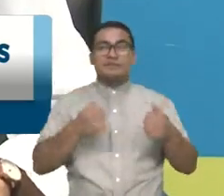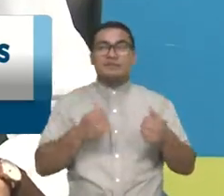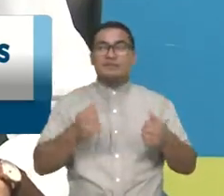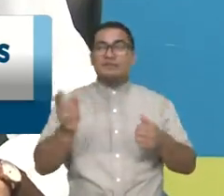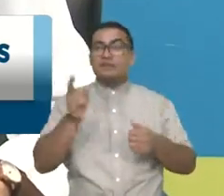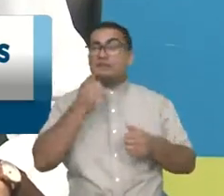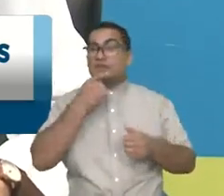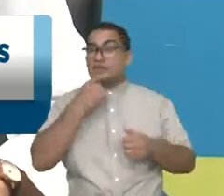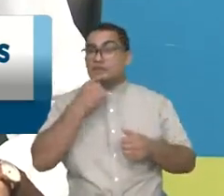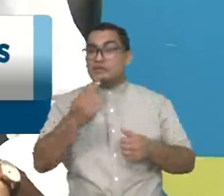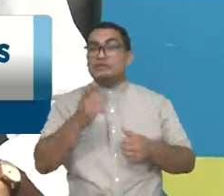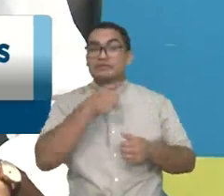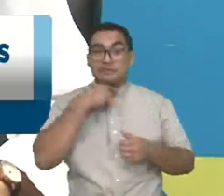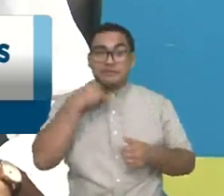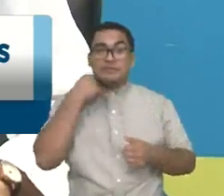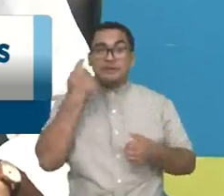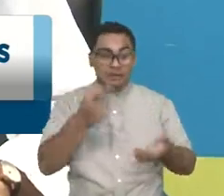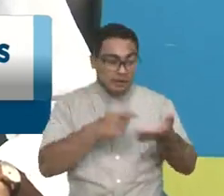sean fuentes